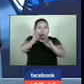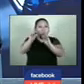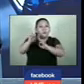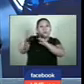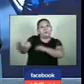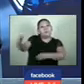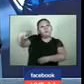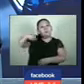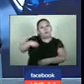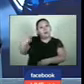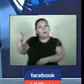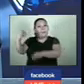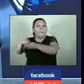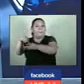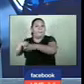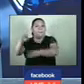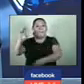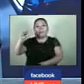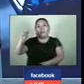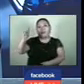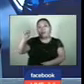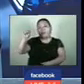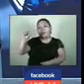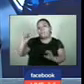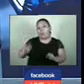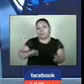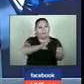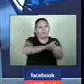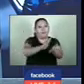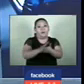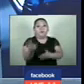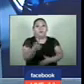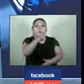Bandesal que apoyará en el incremento al salario mínimo.